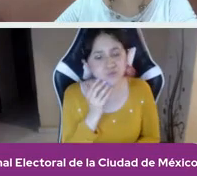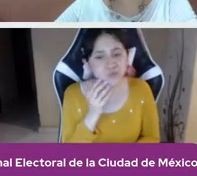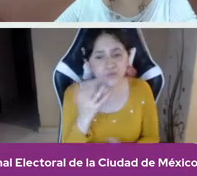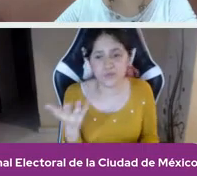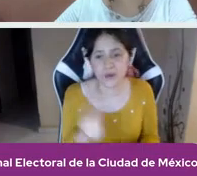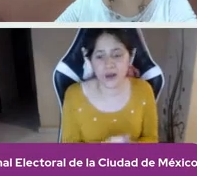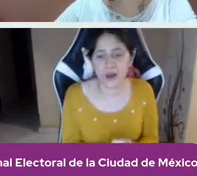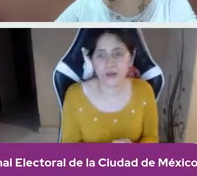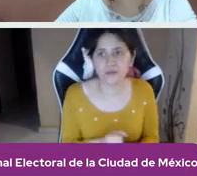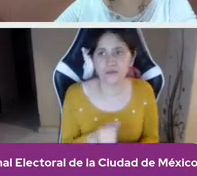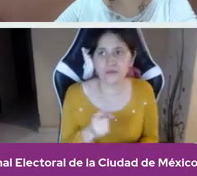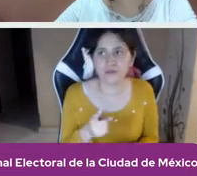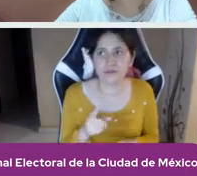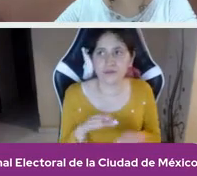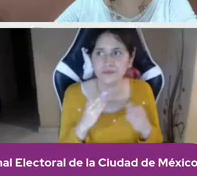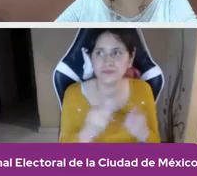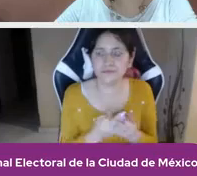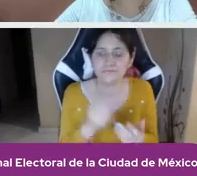asertiva,